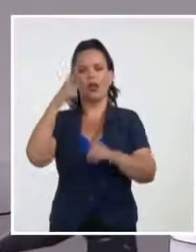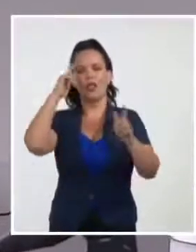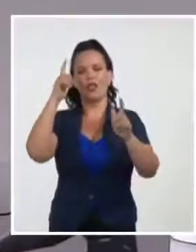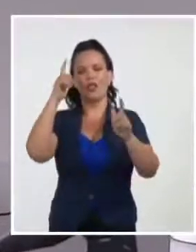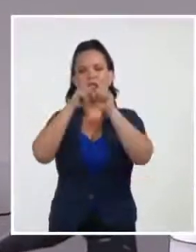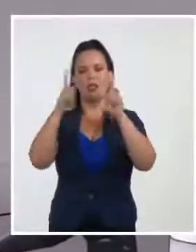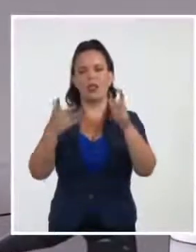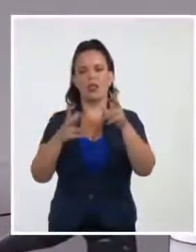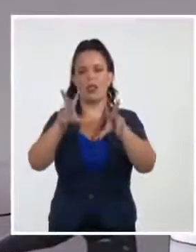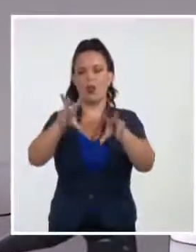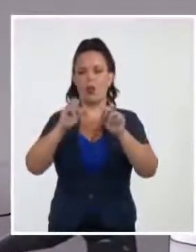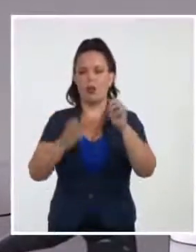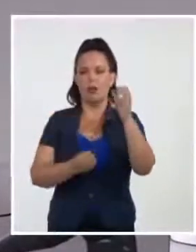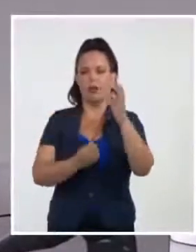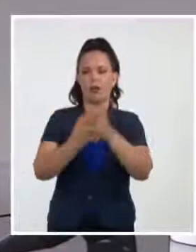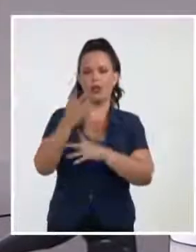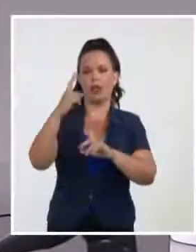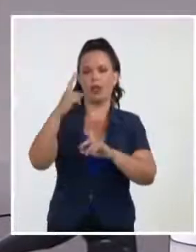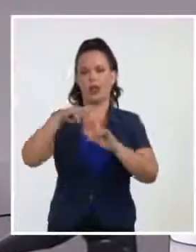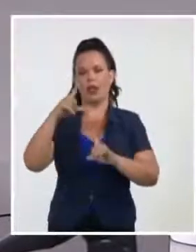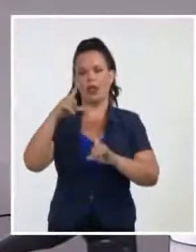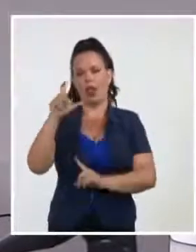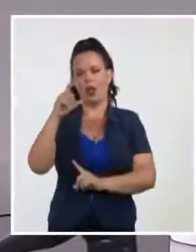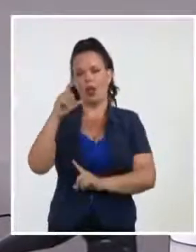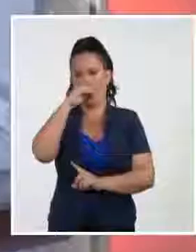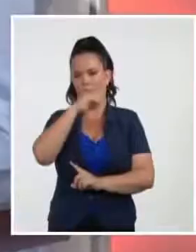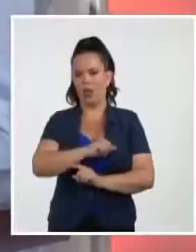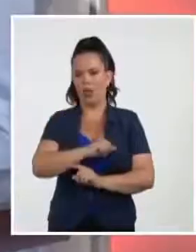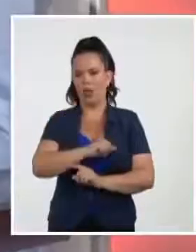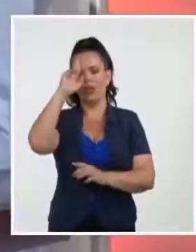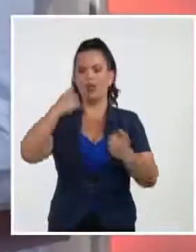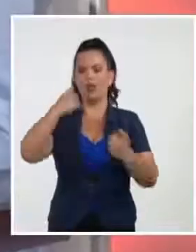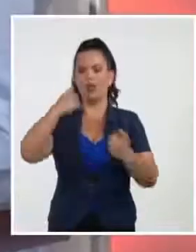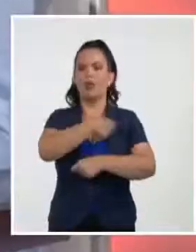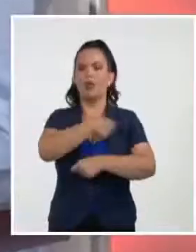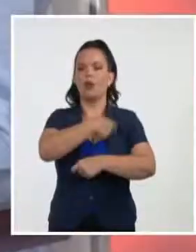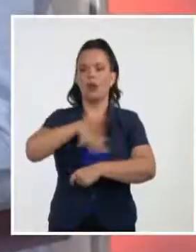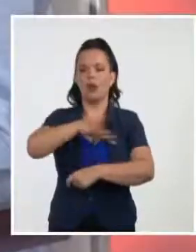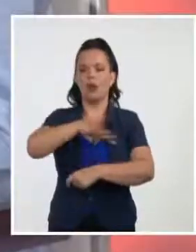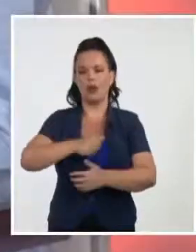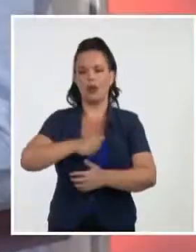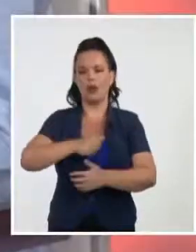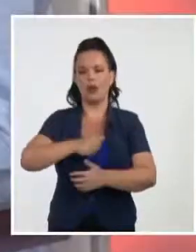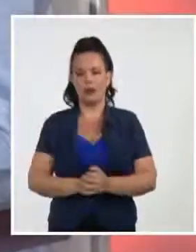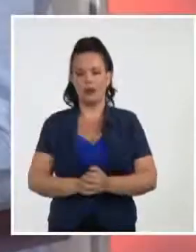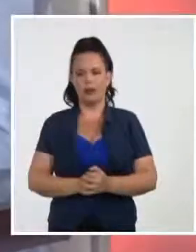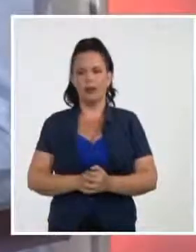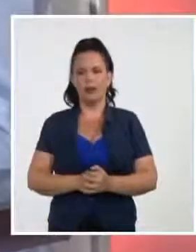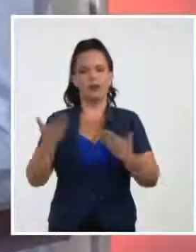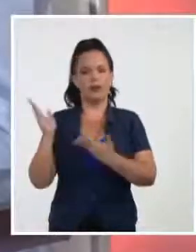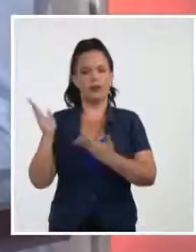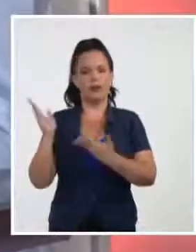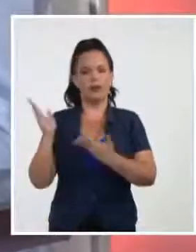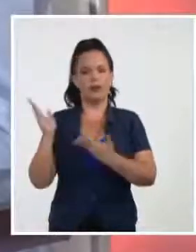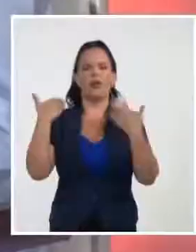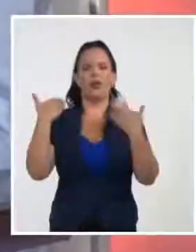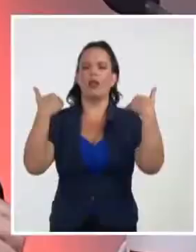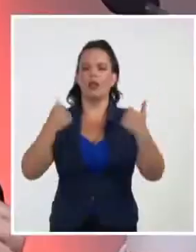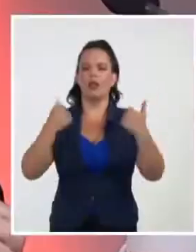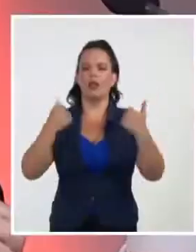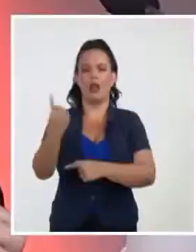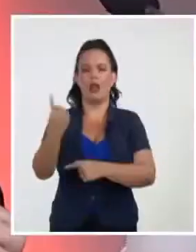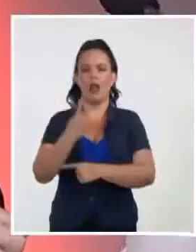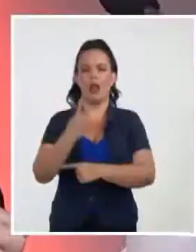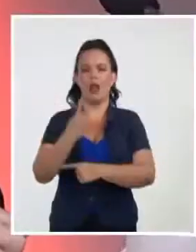Tecnológica del Ministerio de Salud Pública, el doctor Francisco Durán García, director nacional de Epidemiología, y el doctor